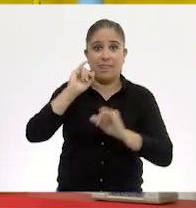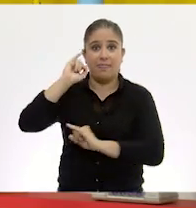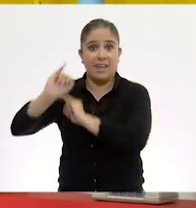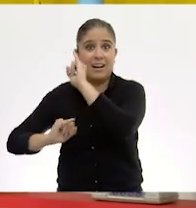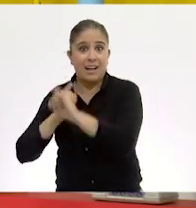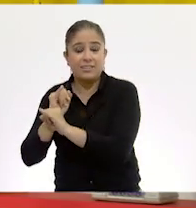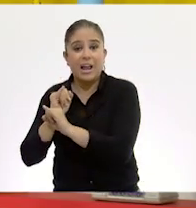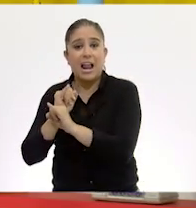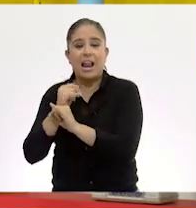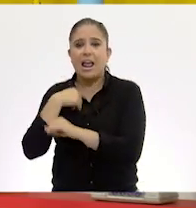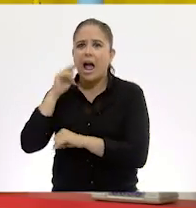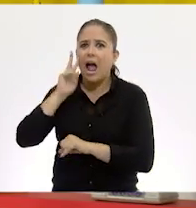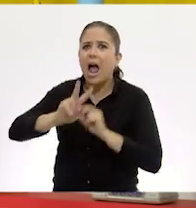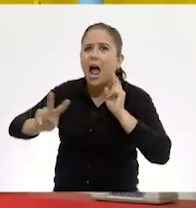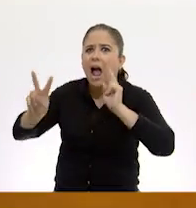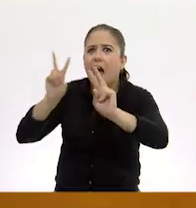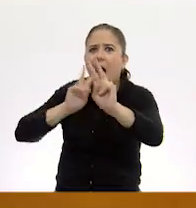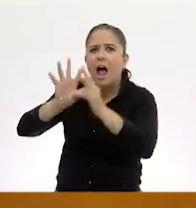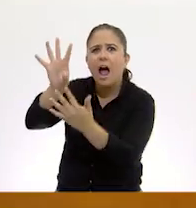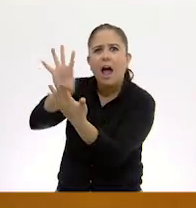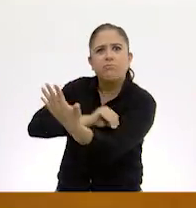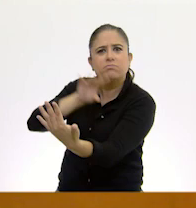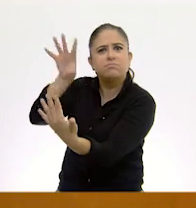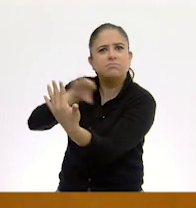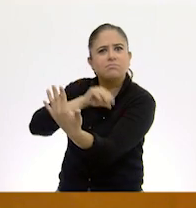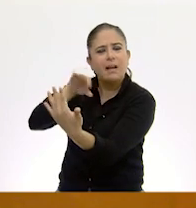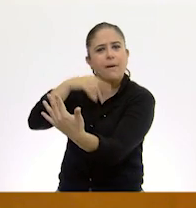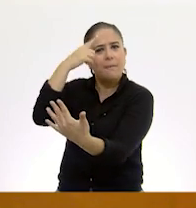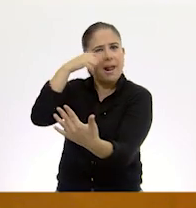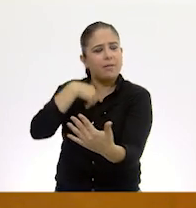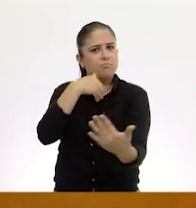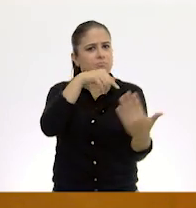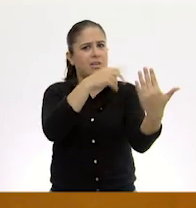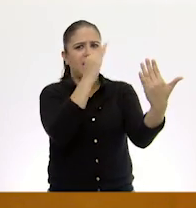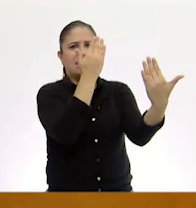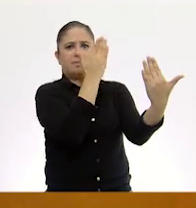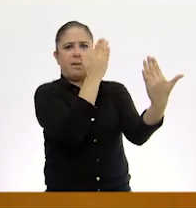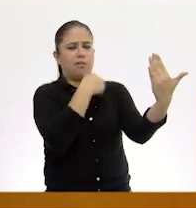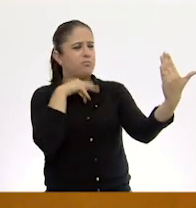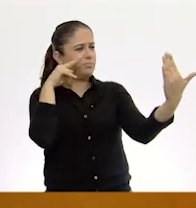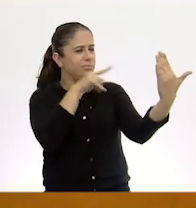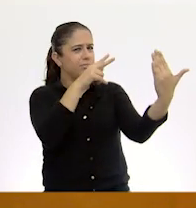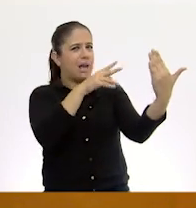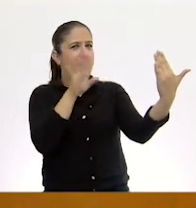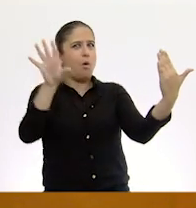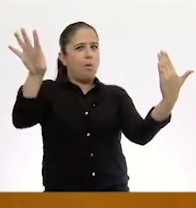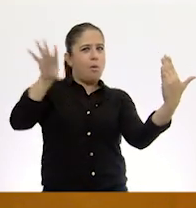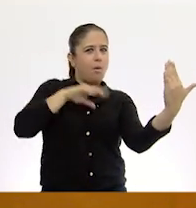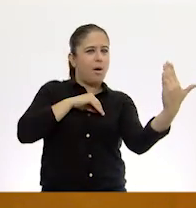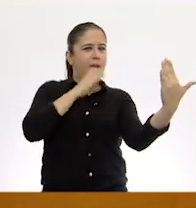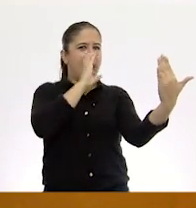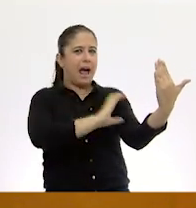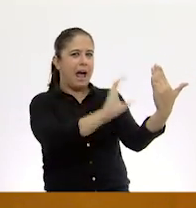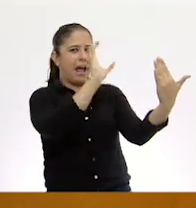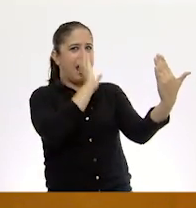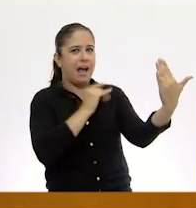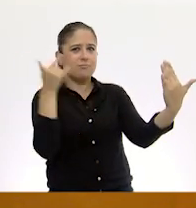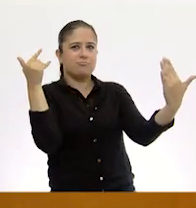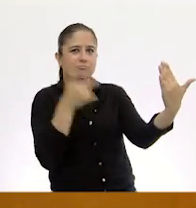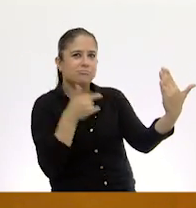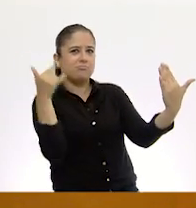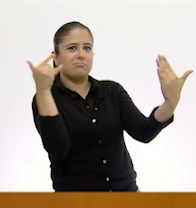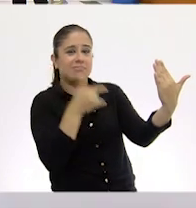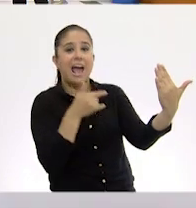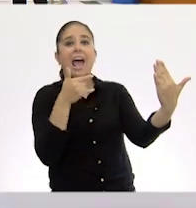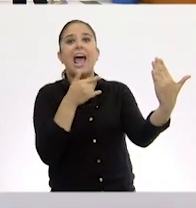hacerlo, ¿no? Y yo poder pararme en un espejo y poder rapear y ahora poderlo llevar a distintos lugares,